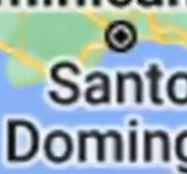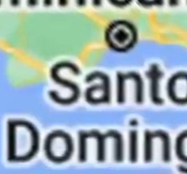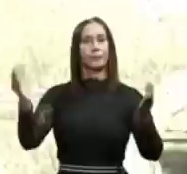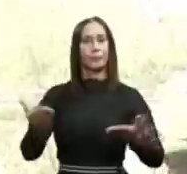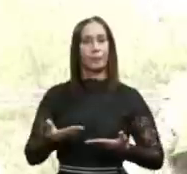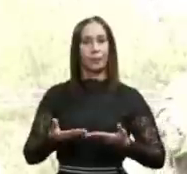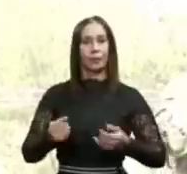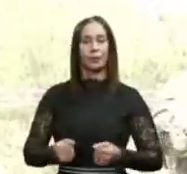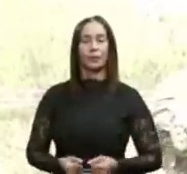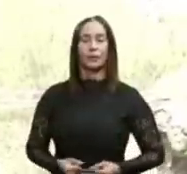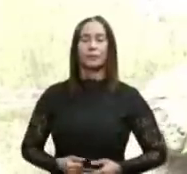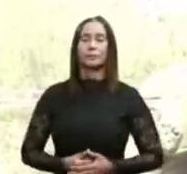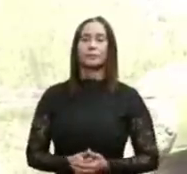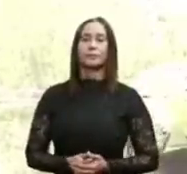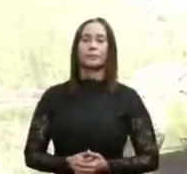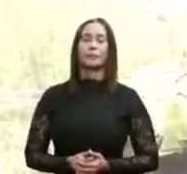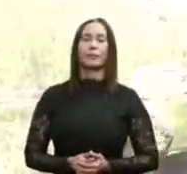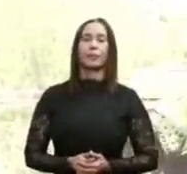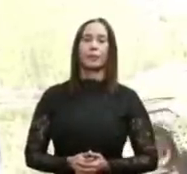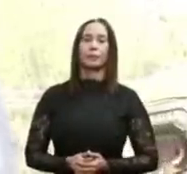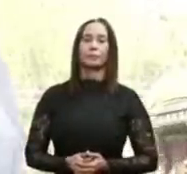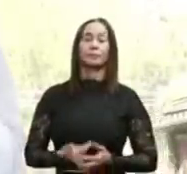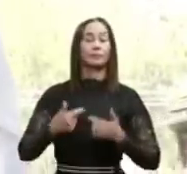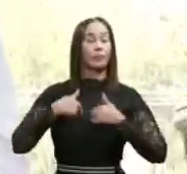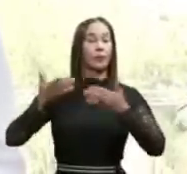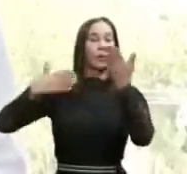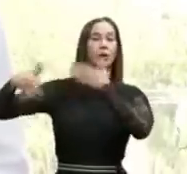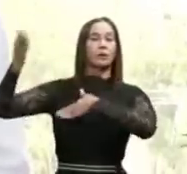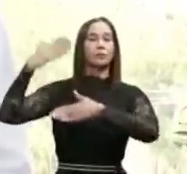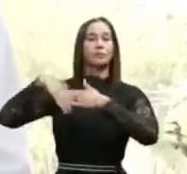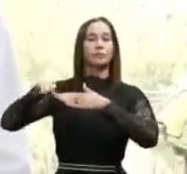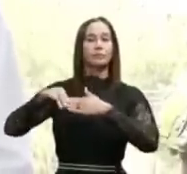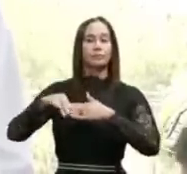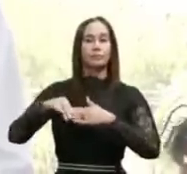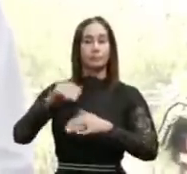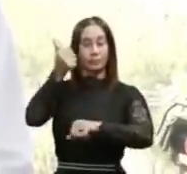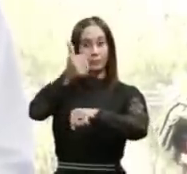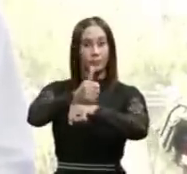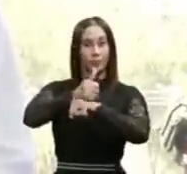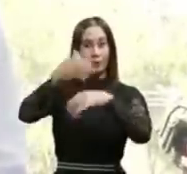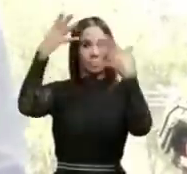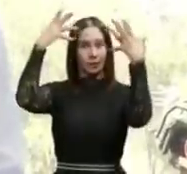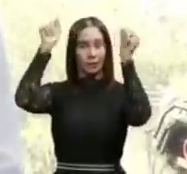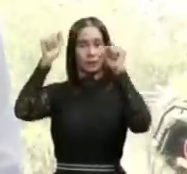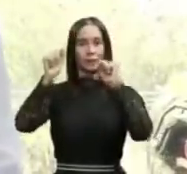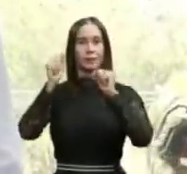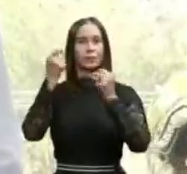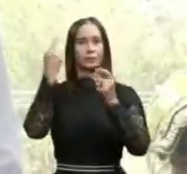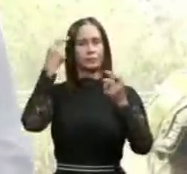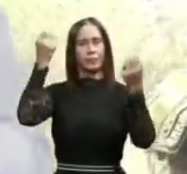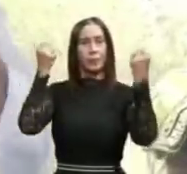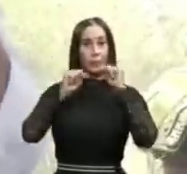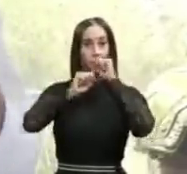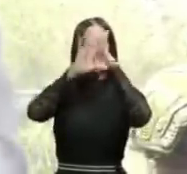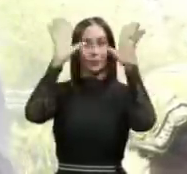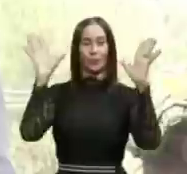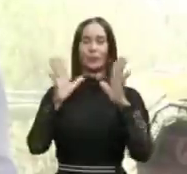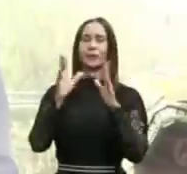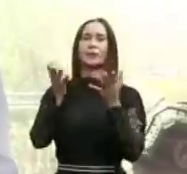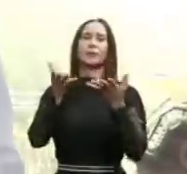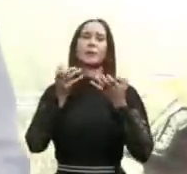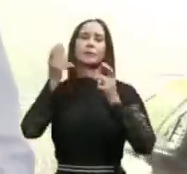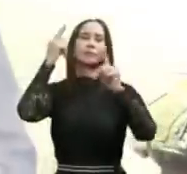caiga atrás. Desde antes de juramentarme como presidente, tuve muy claro cuáles eran los objetivos que quería alcanzar para nuestro